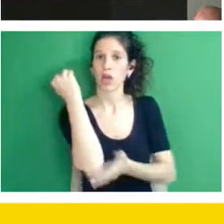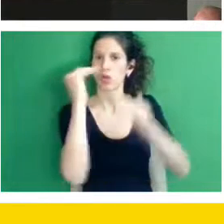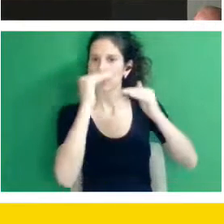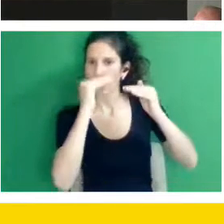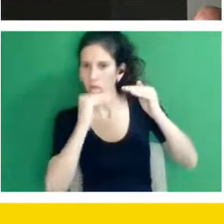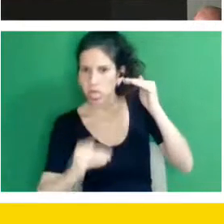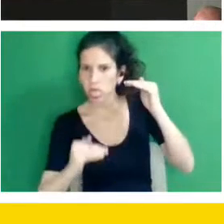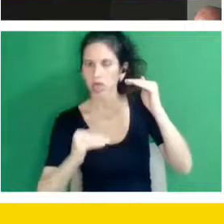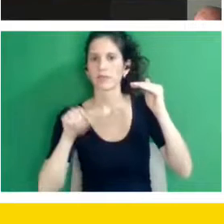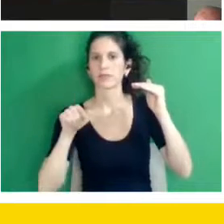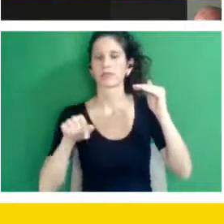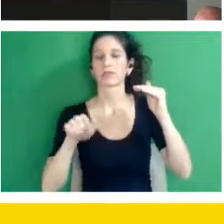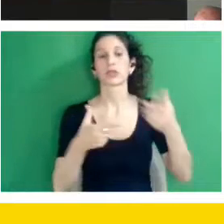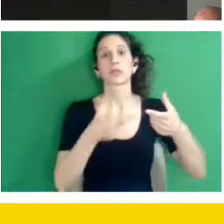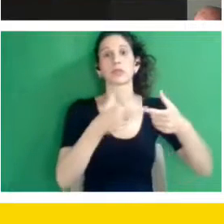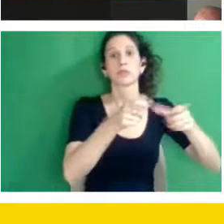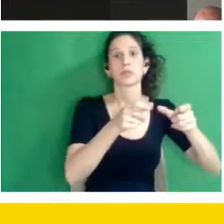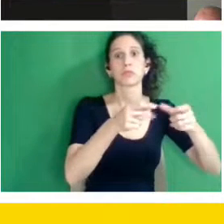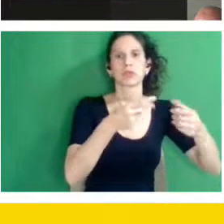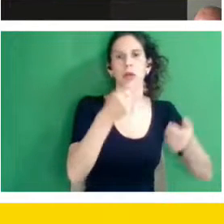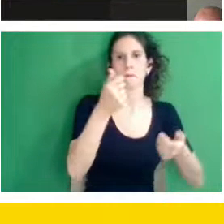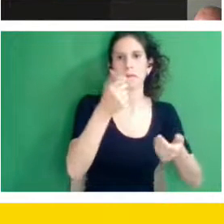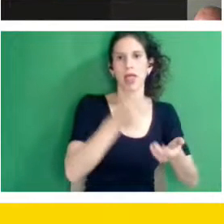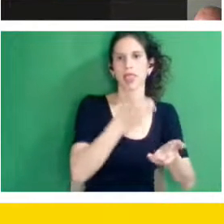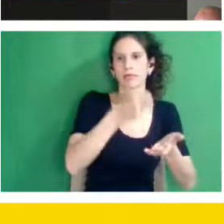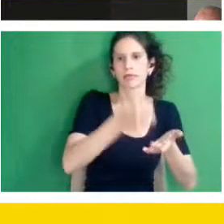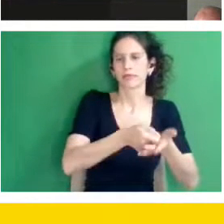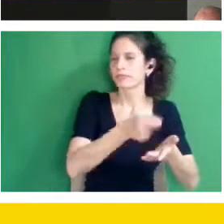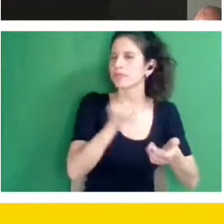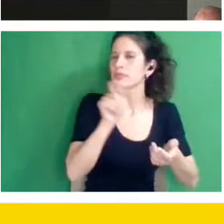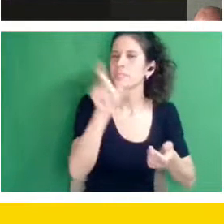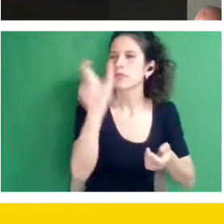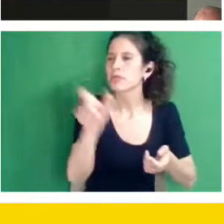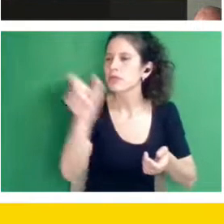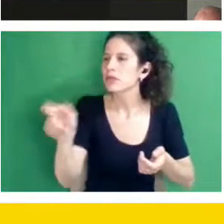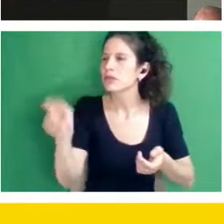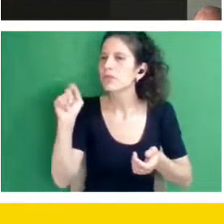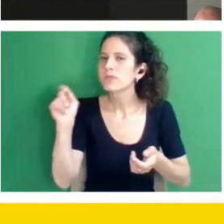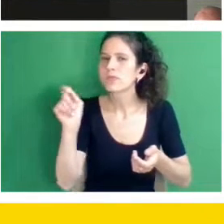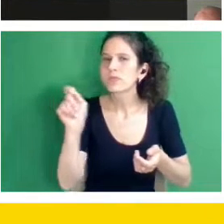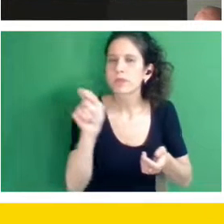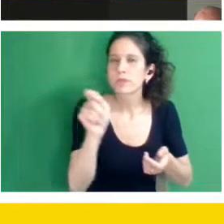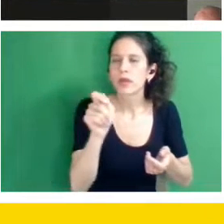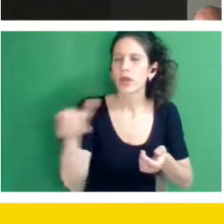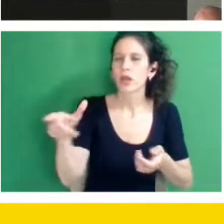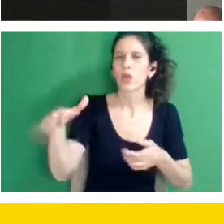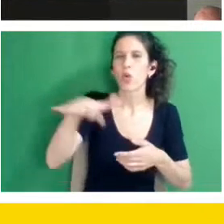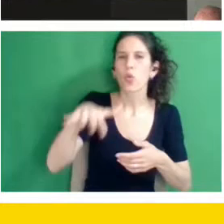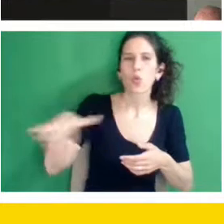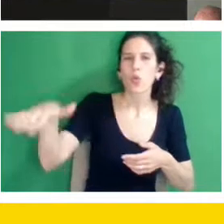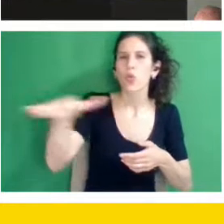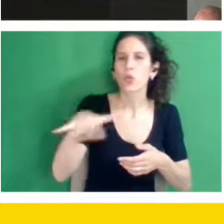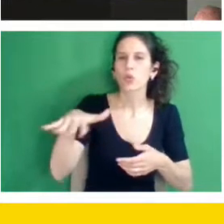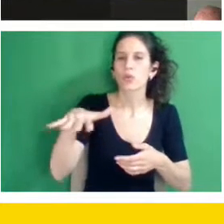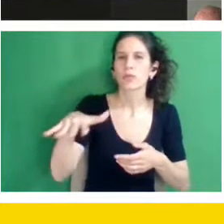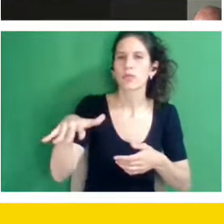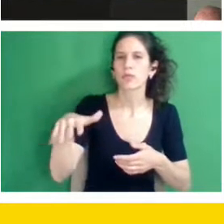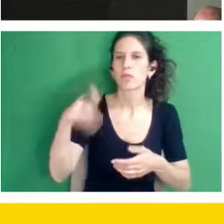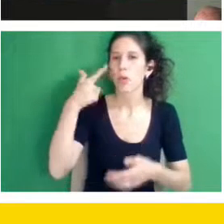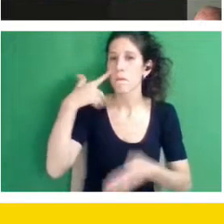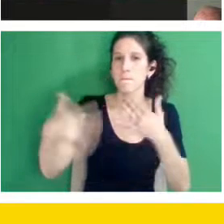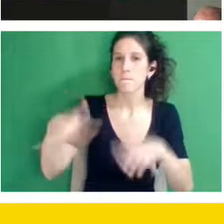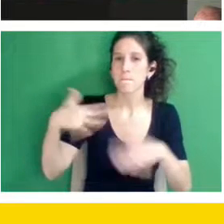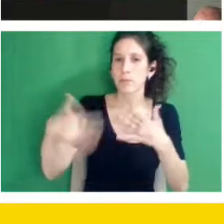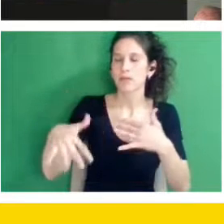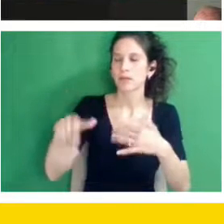los subsidios del Estado identifiquen qué personas son parte de los grupos poblacionales priorizados y que podrán acceder a estos